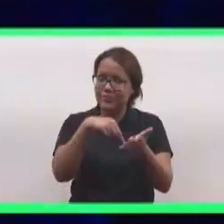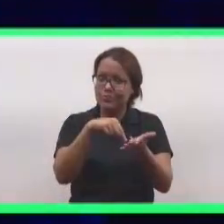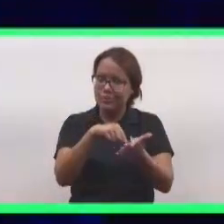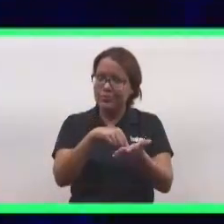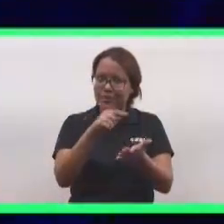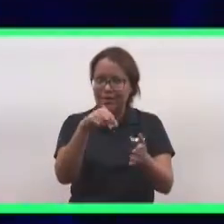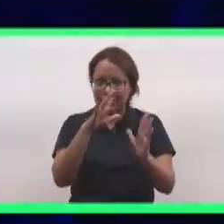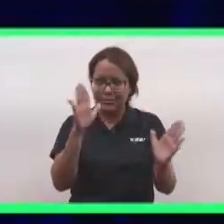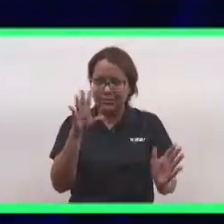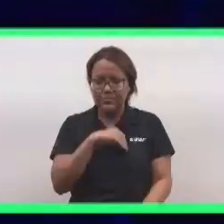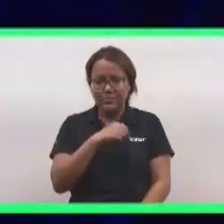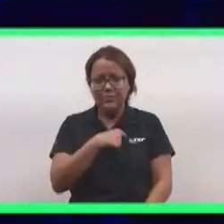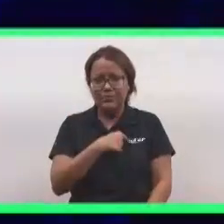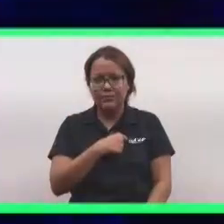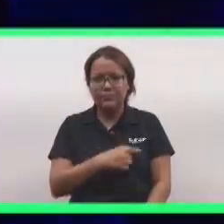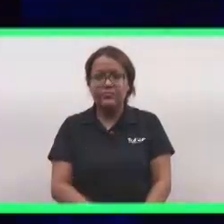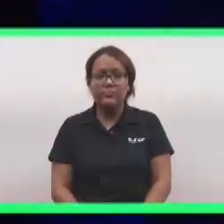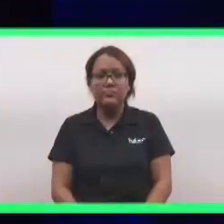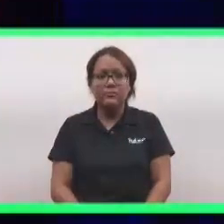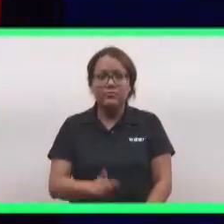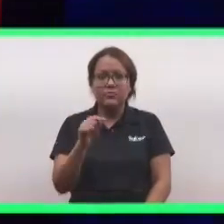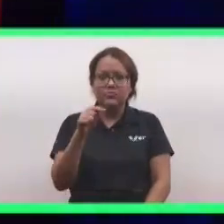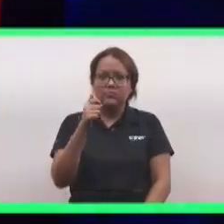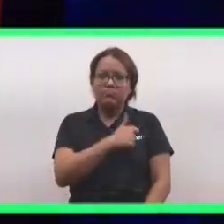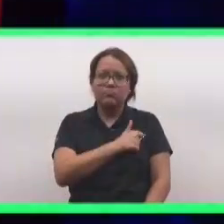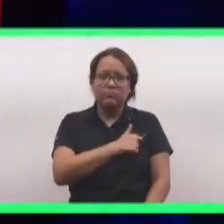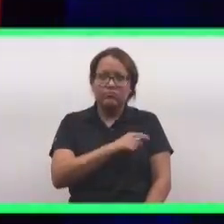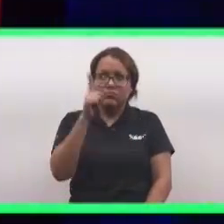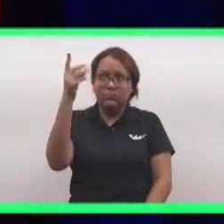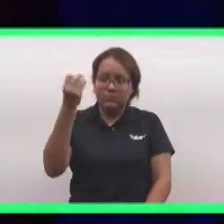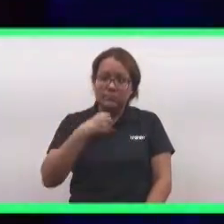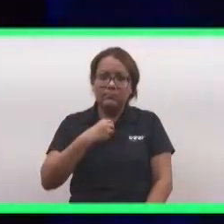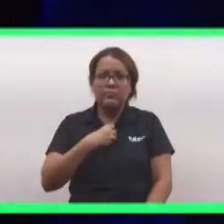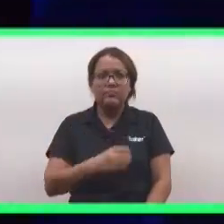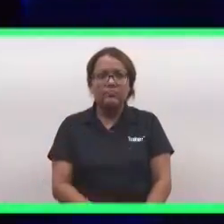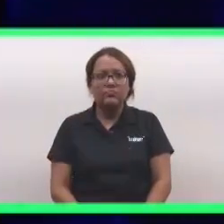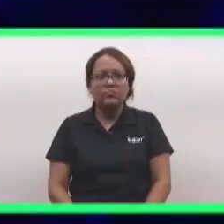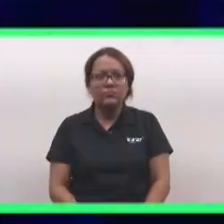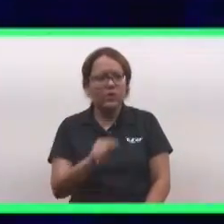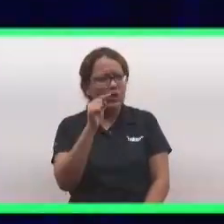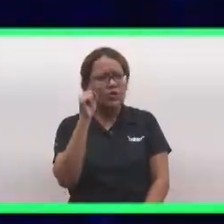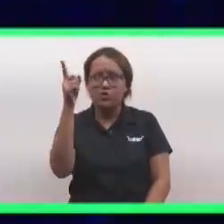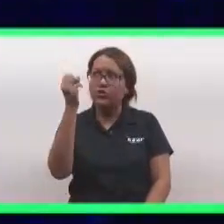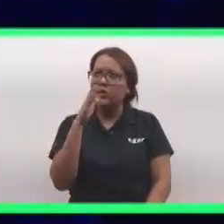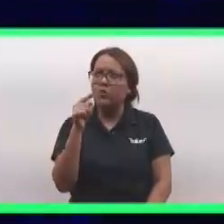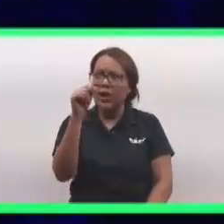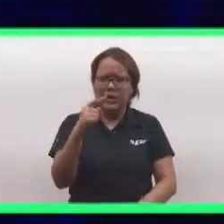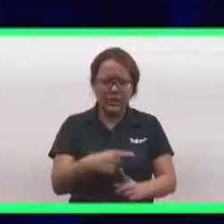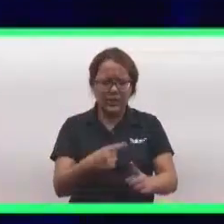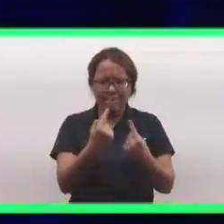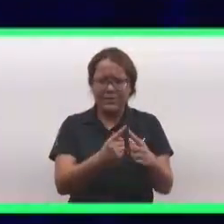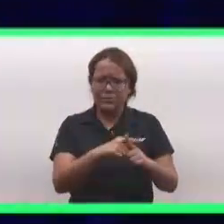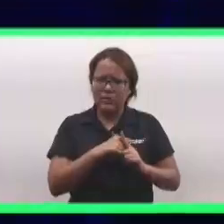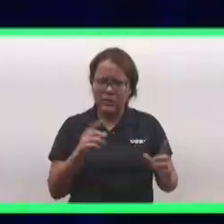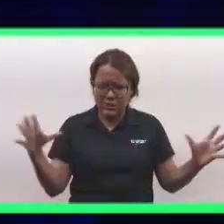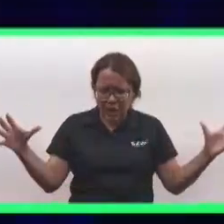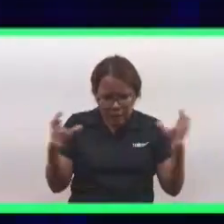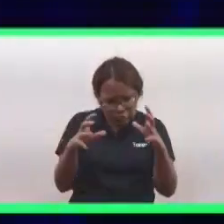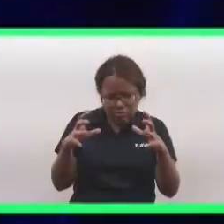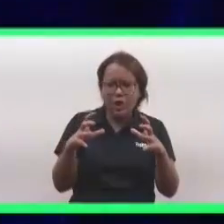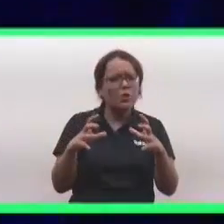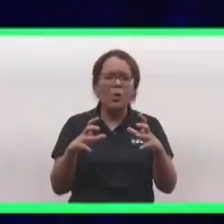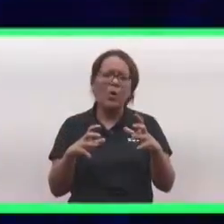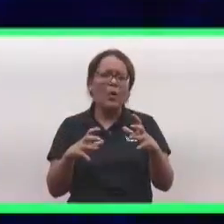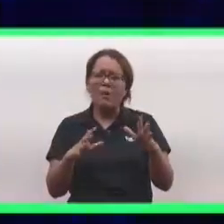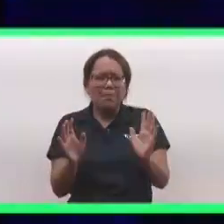semillero. Ese es el rol que Dios nos dio. No nos dijo: acumulen ovejas. No, no, prediquen el evangelio. Entonces